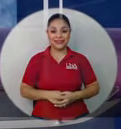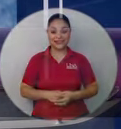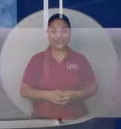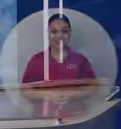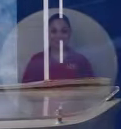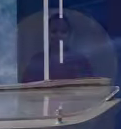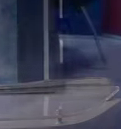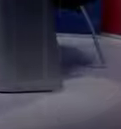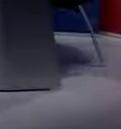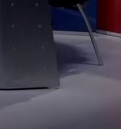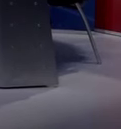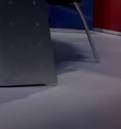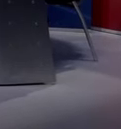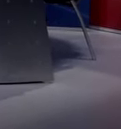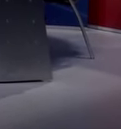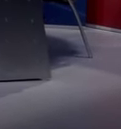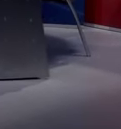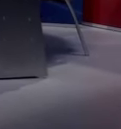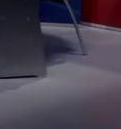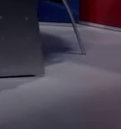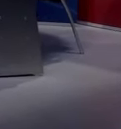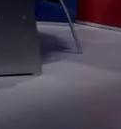volvemos.